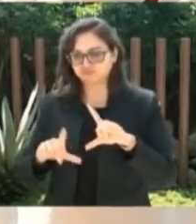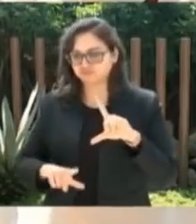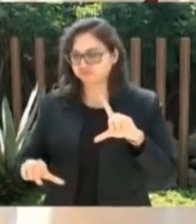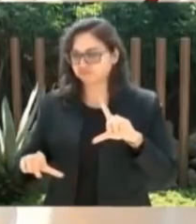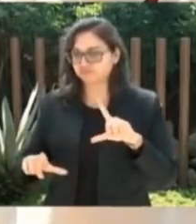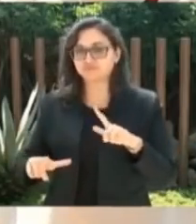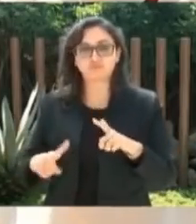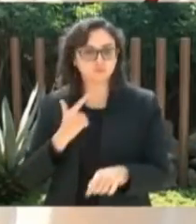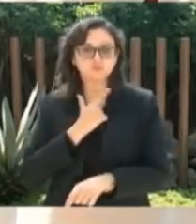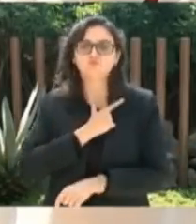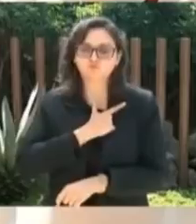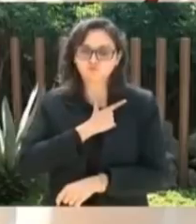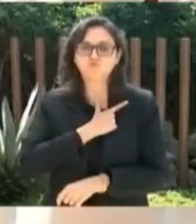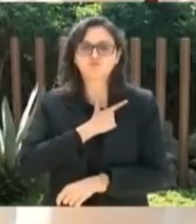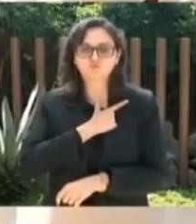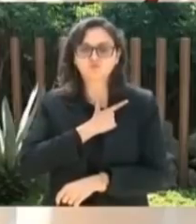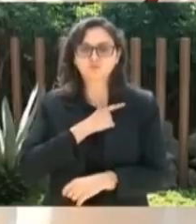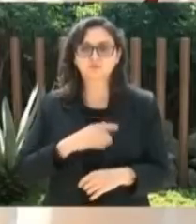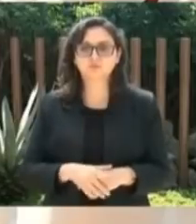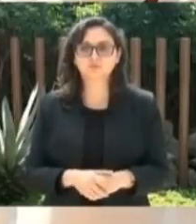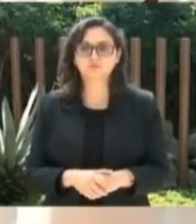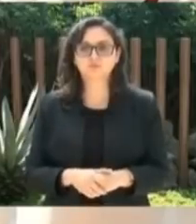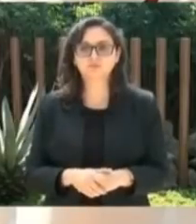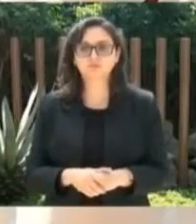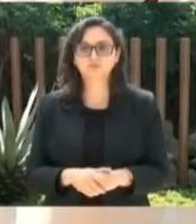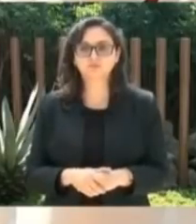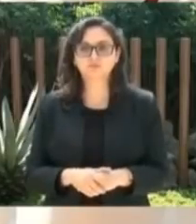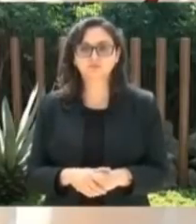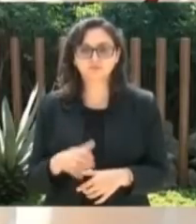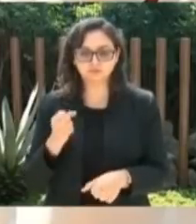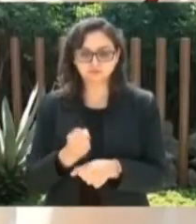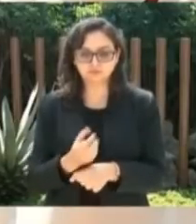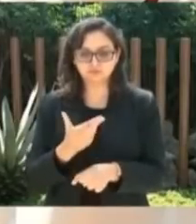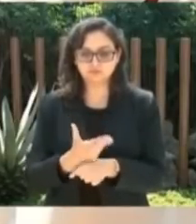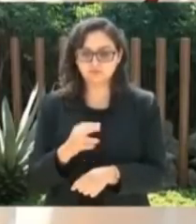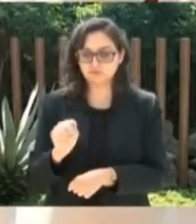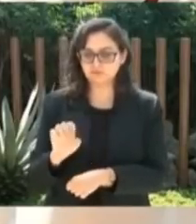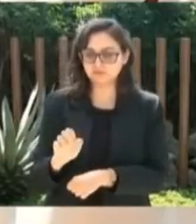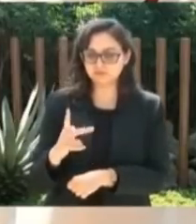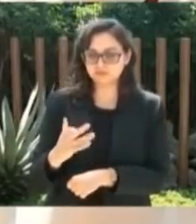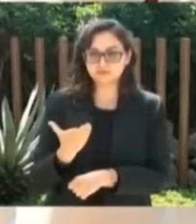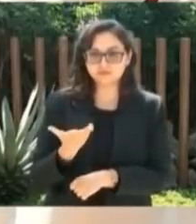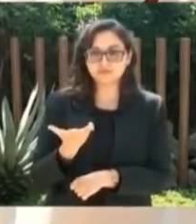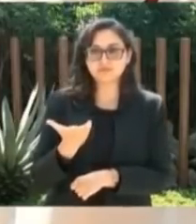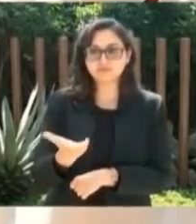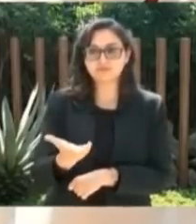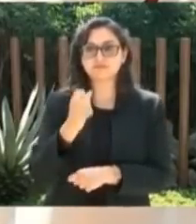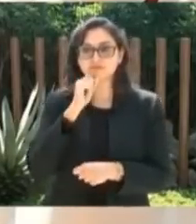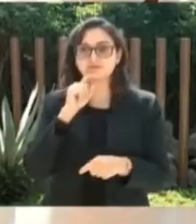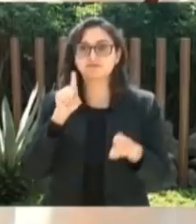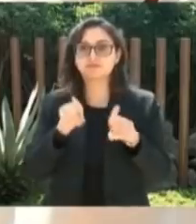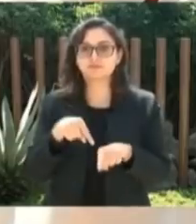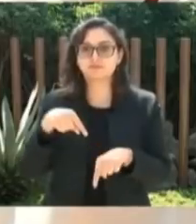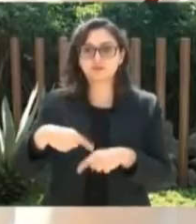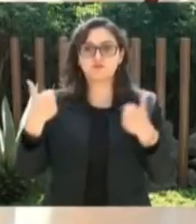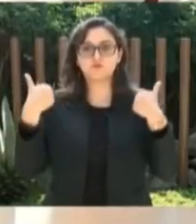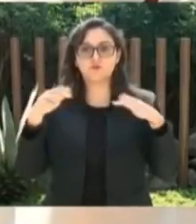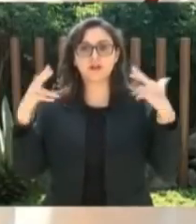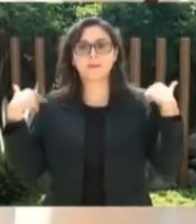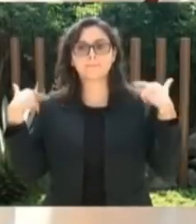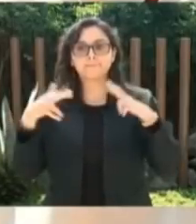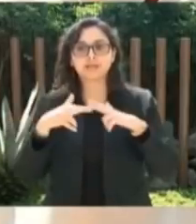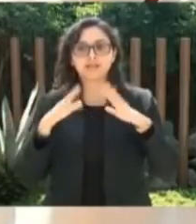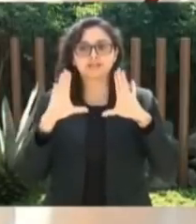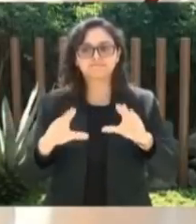El secretario de Educación, Esteban Moctezuma, también dio clases aquí en el Colegio de